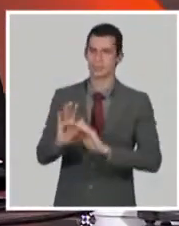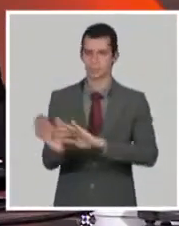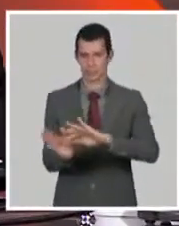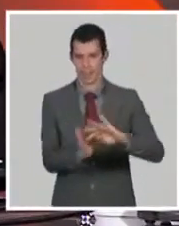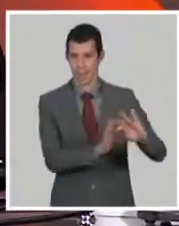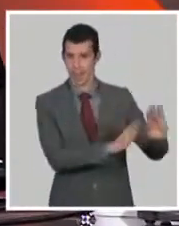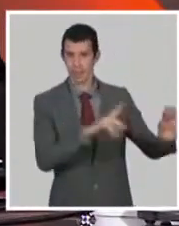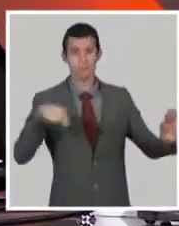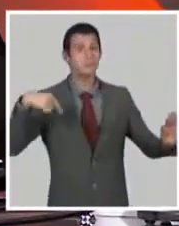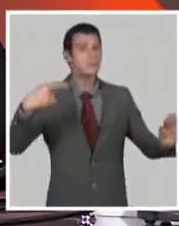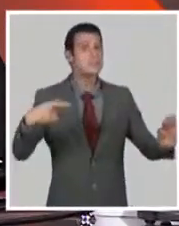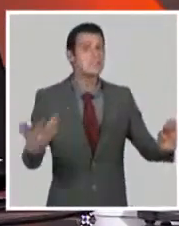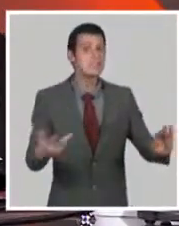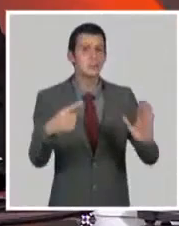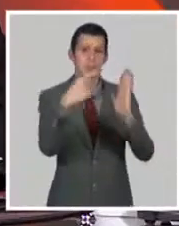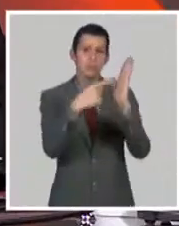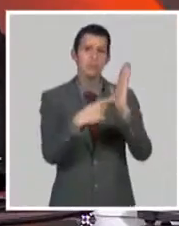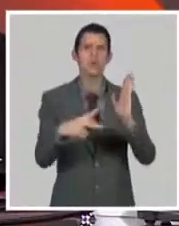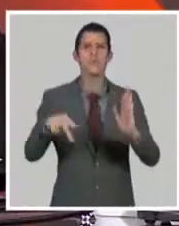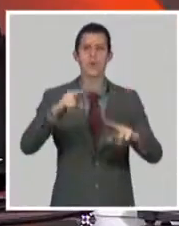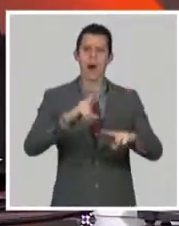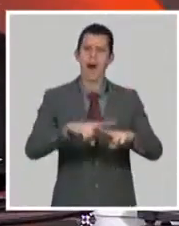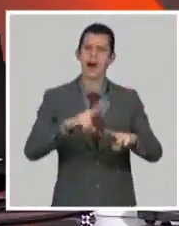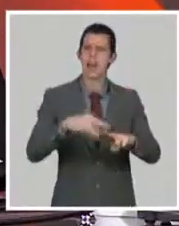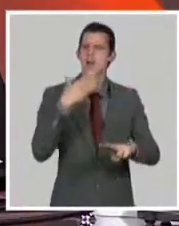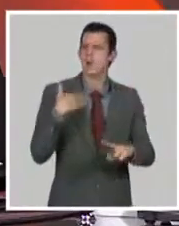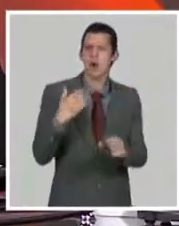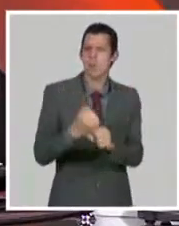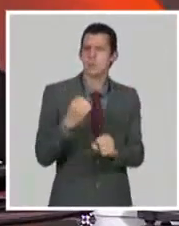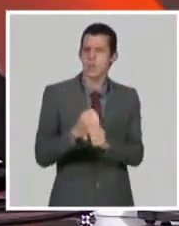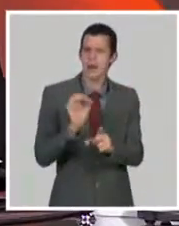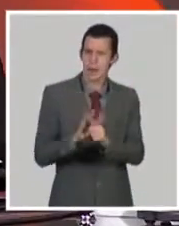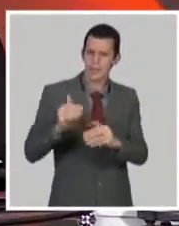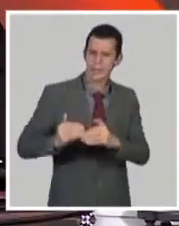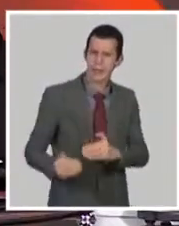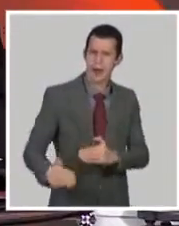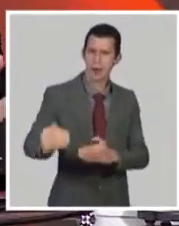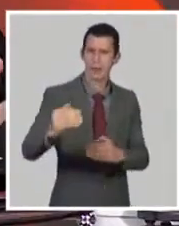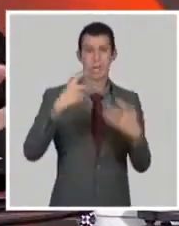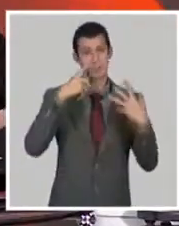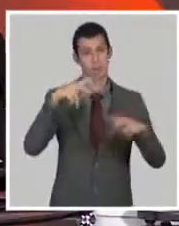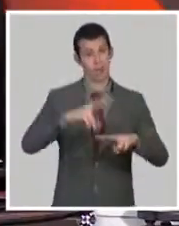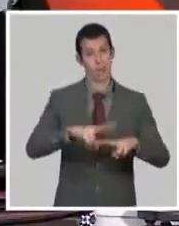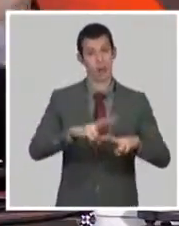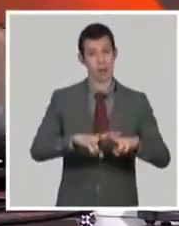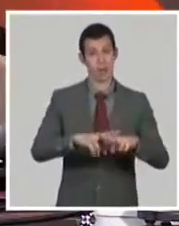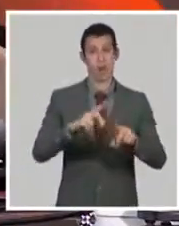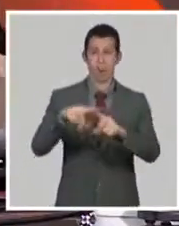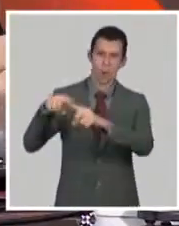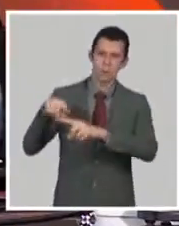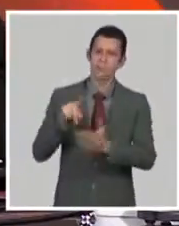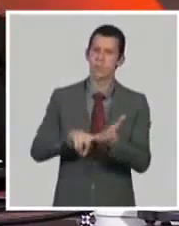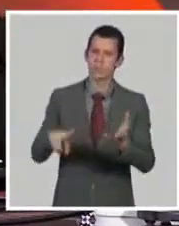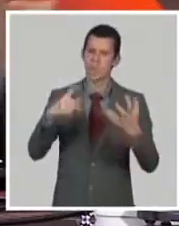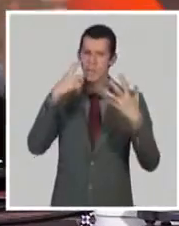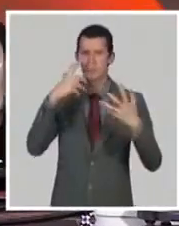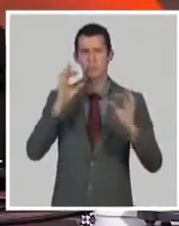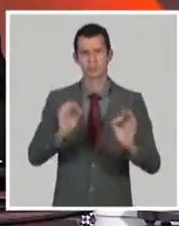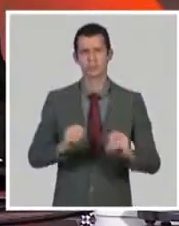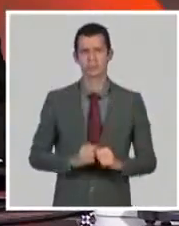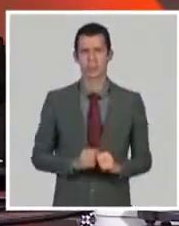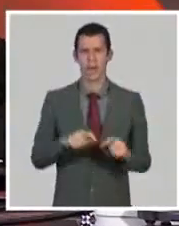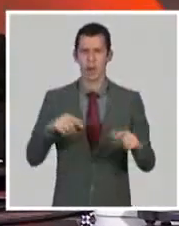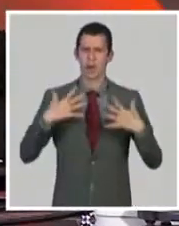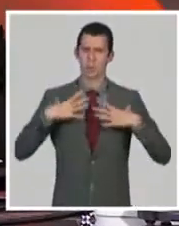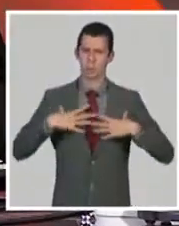Habana, tema importante, por supuesto, para la capital, pero también para todo el país. Y quiero despedirme relajando un poco de tensiones. Nos vamos con unas